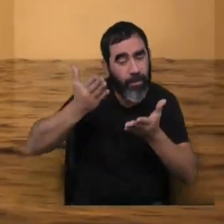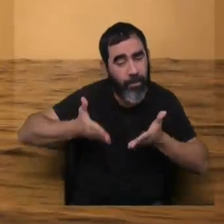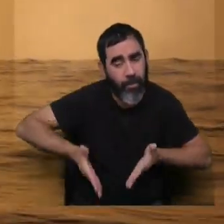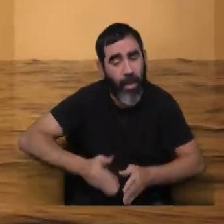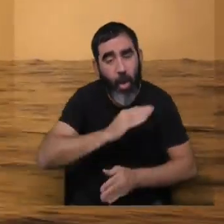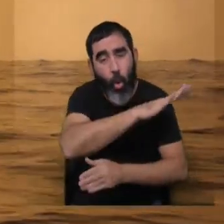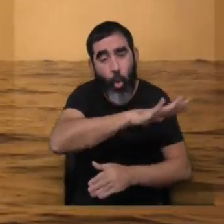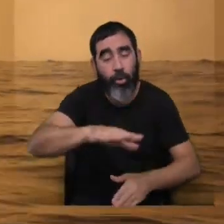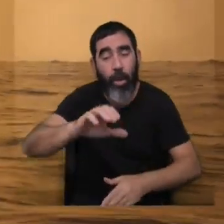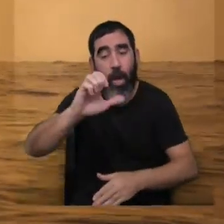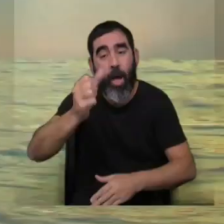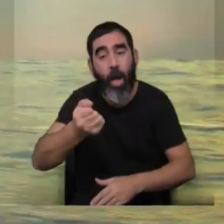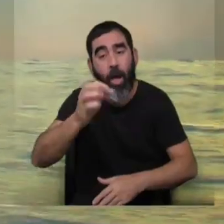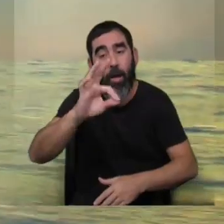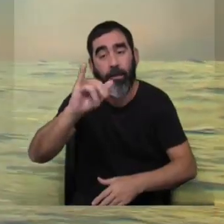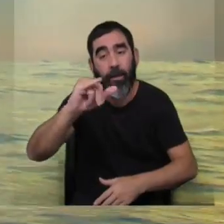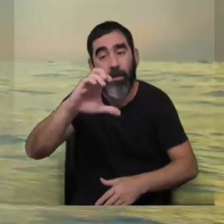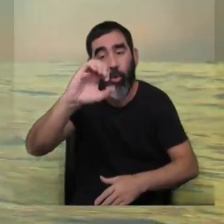Océano Atlántico.